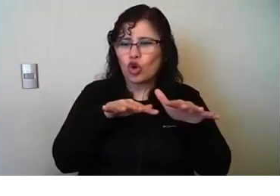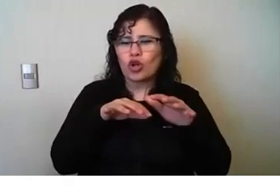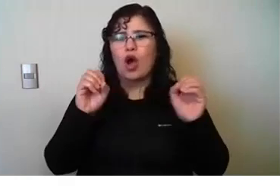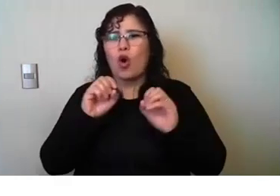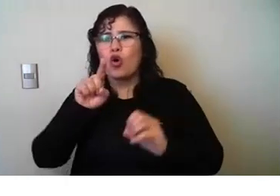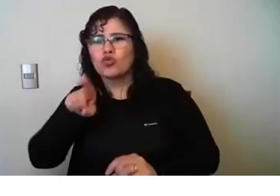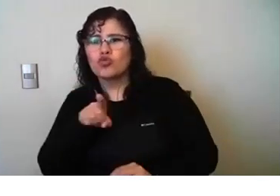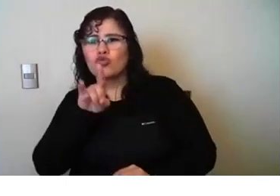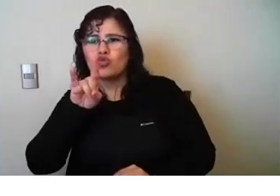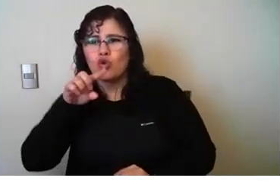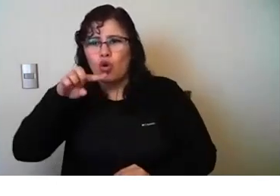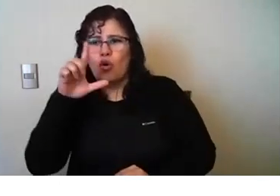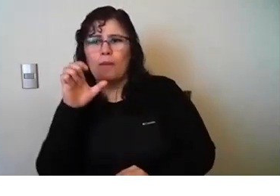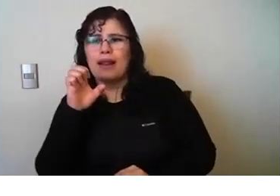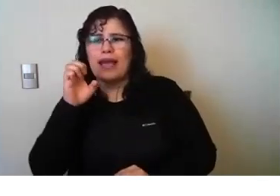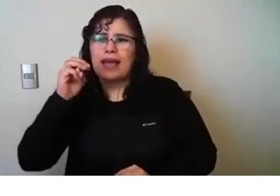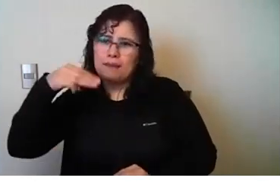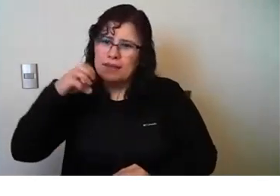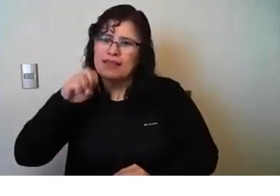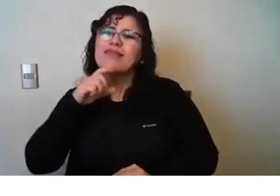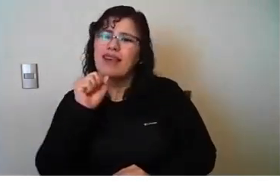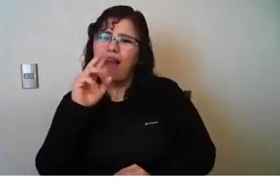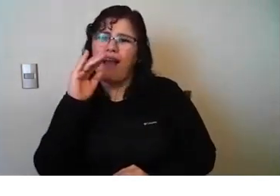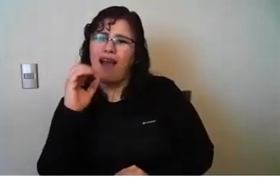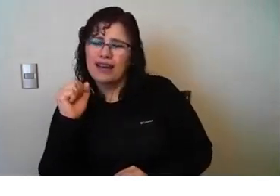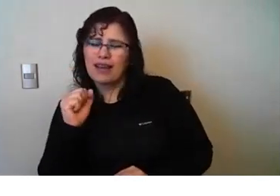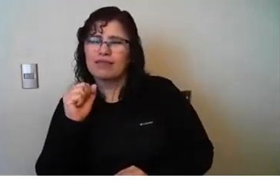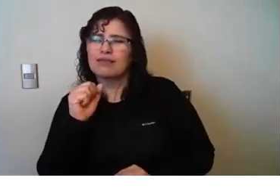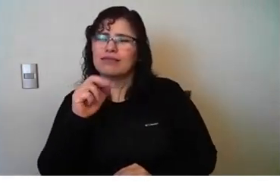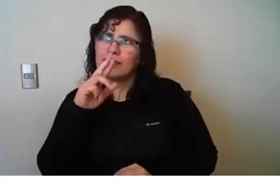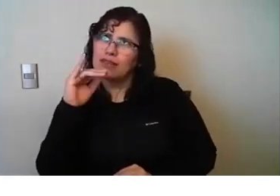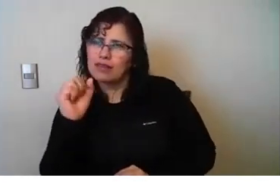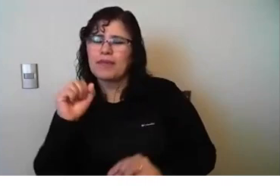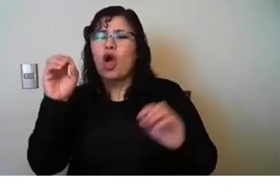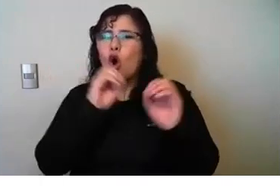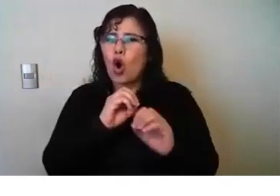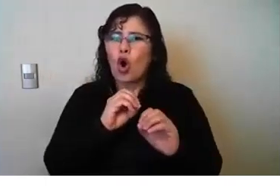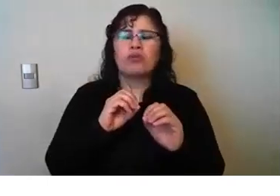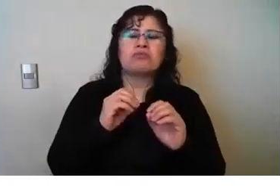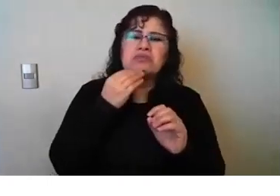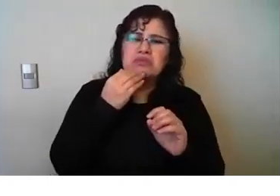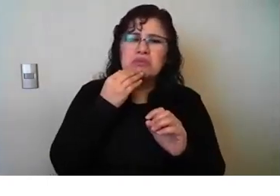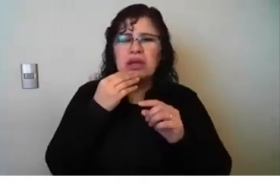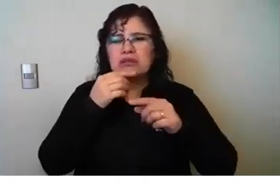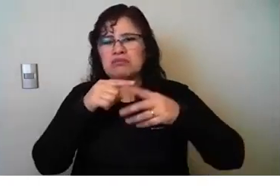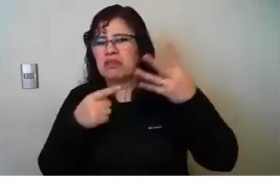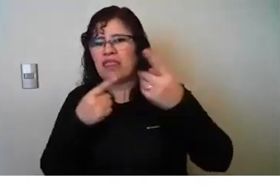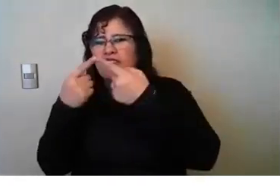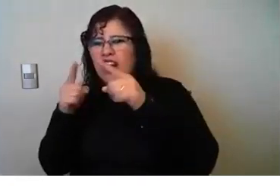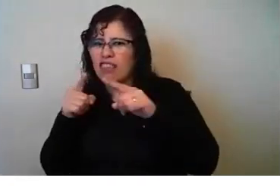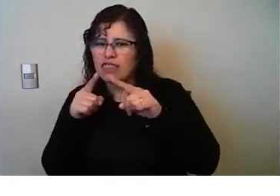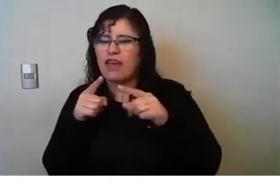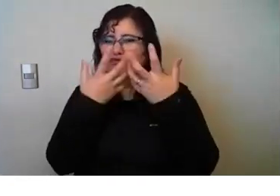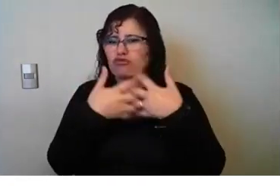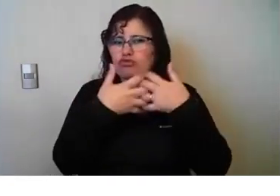como áreas secundarias. Luego, en el lóbulo que queda